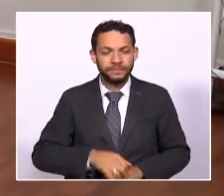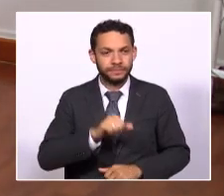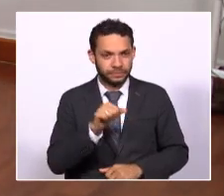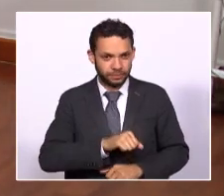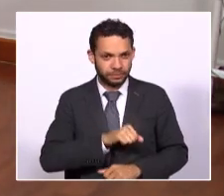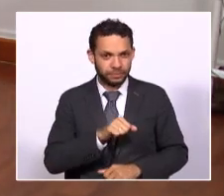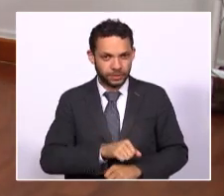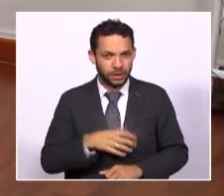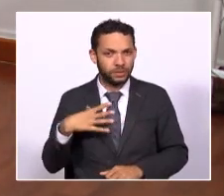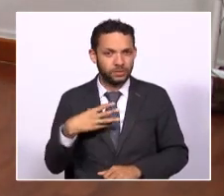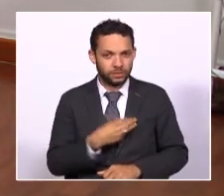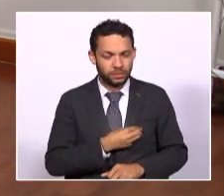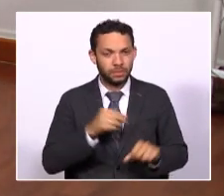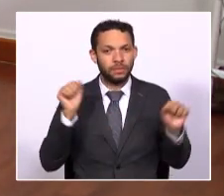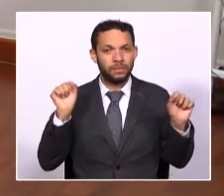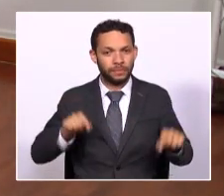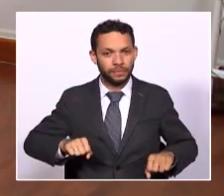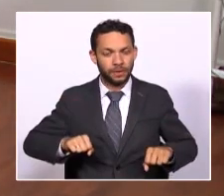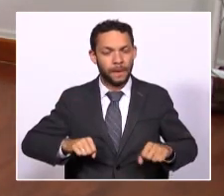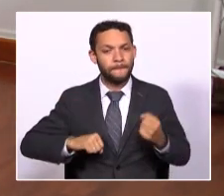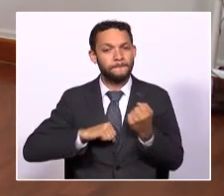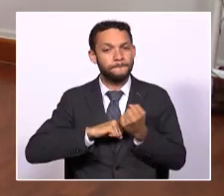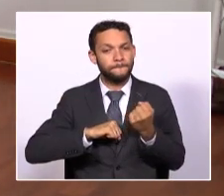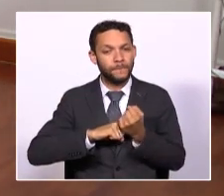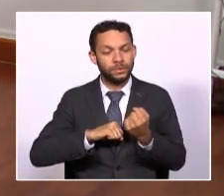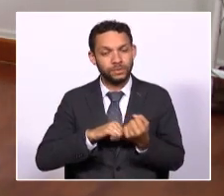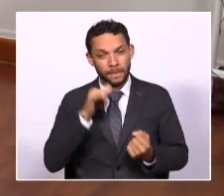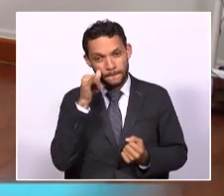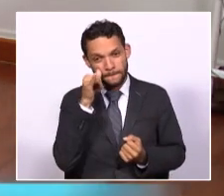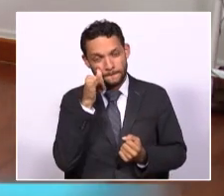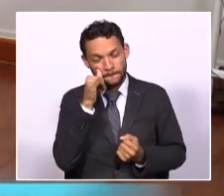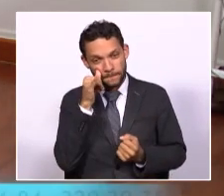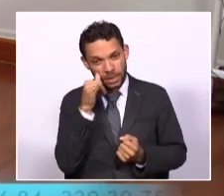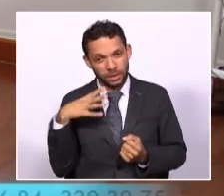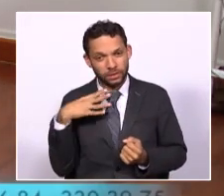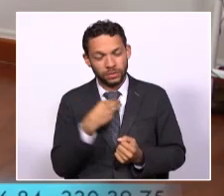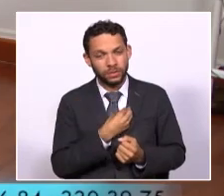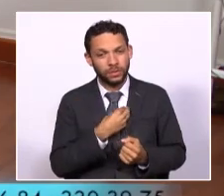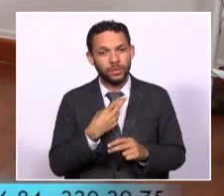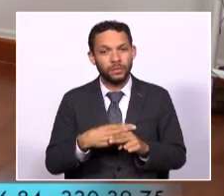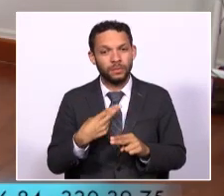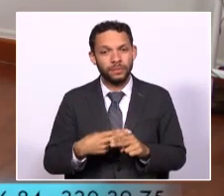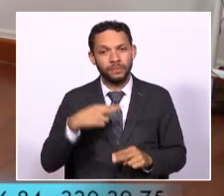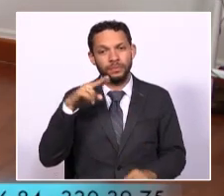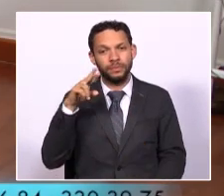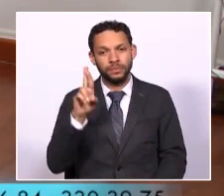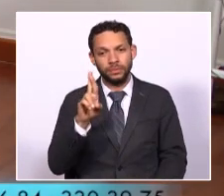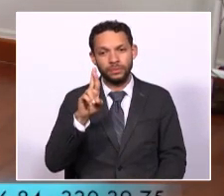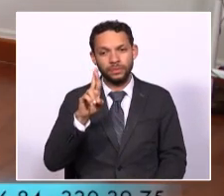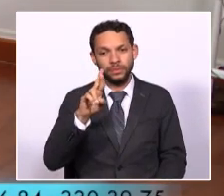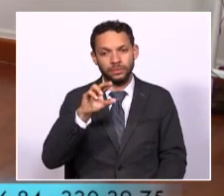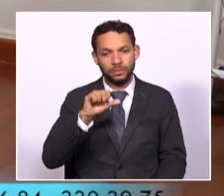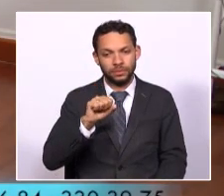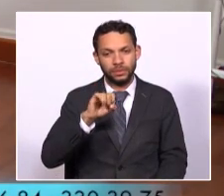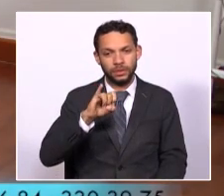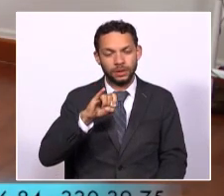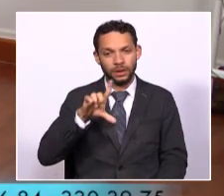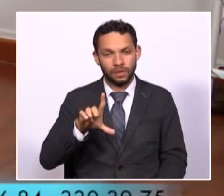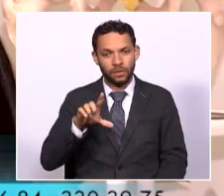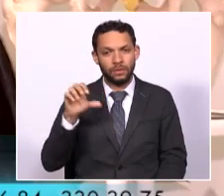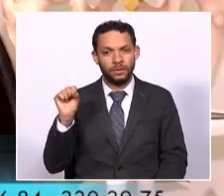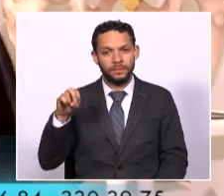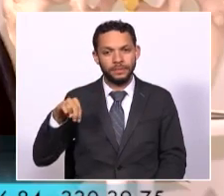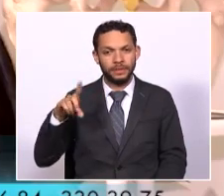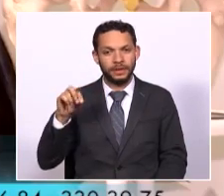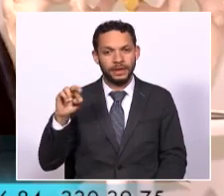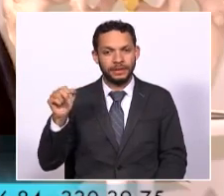entonces podemos apoyarnos con todos estos procesos de las redes sociales buscando como Raúl Andrés Londoño, el nombre simplemente, a través